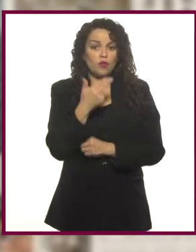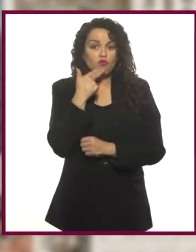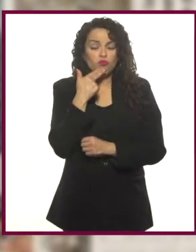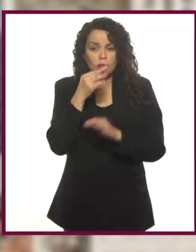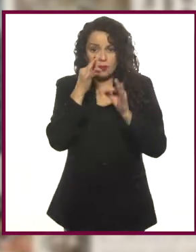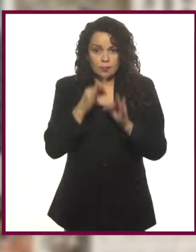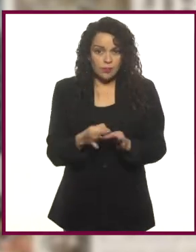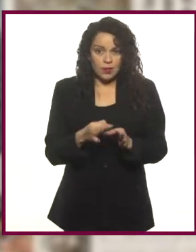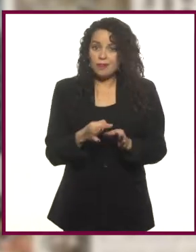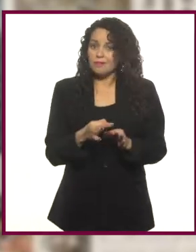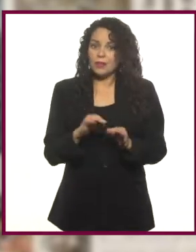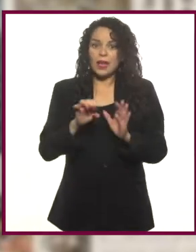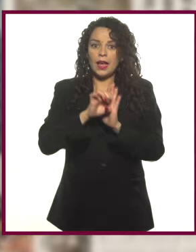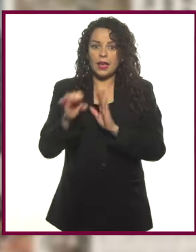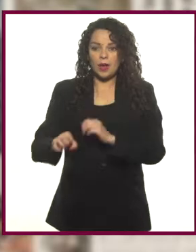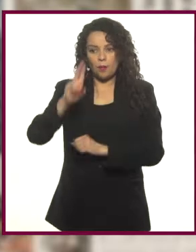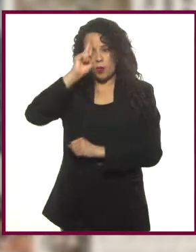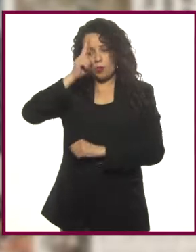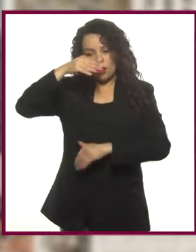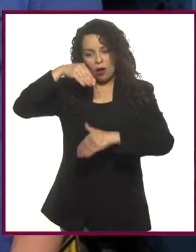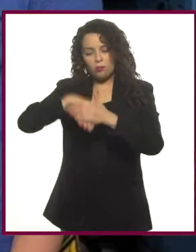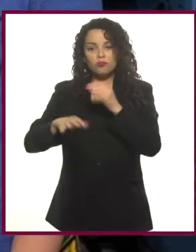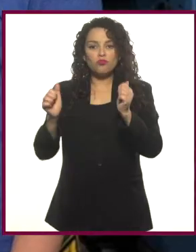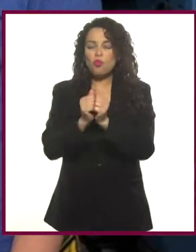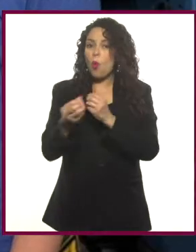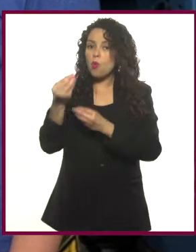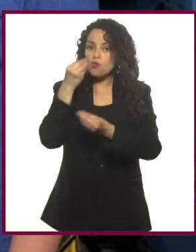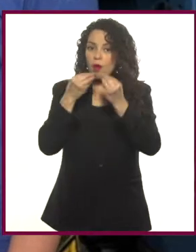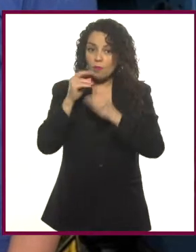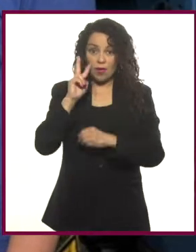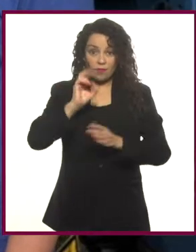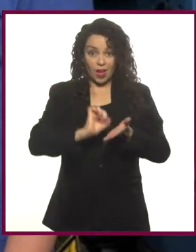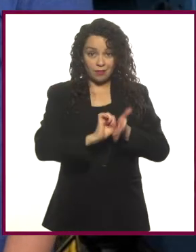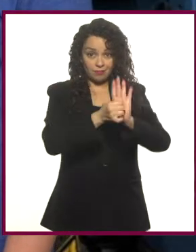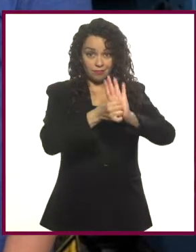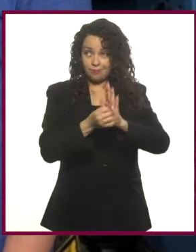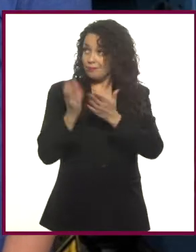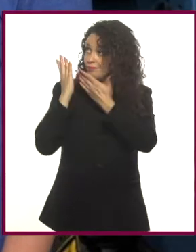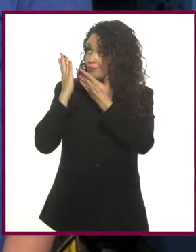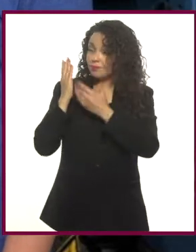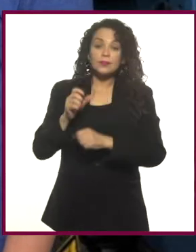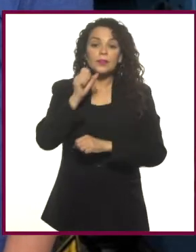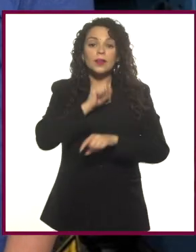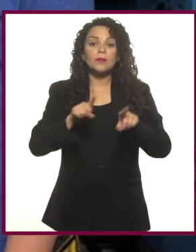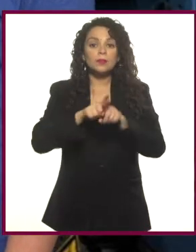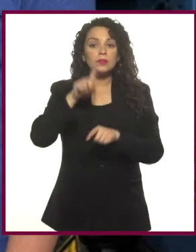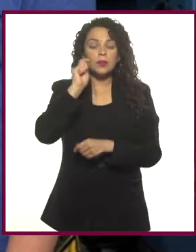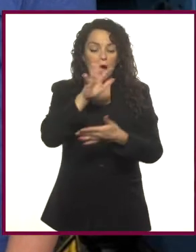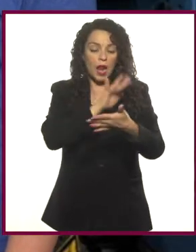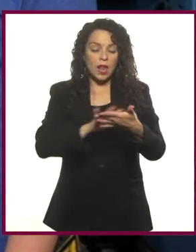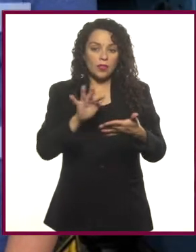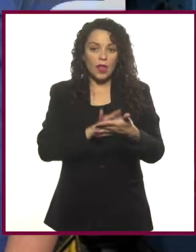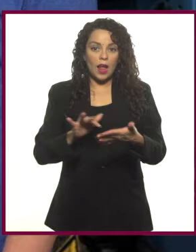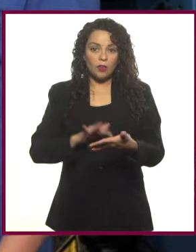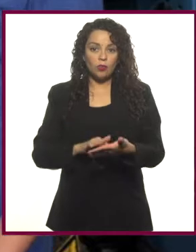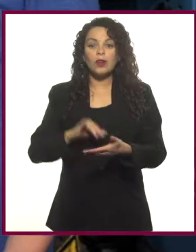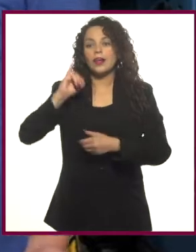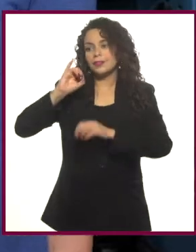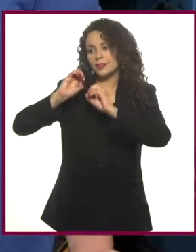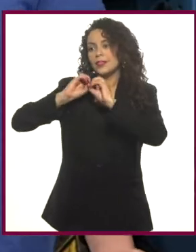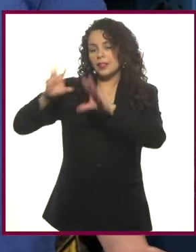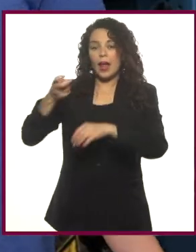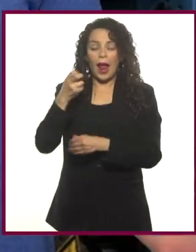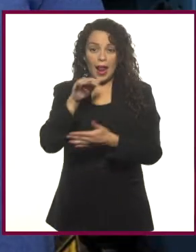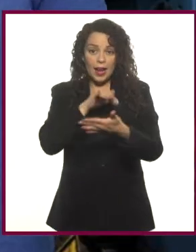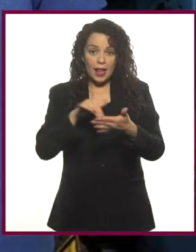buscan ser funcionales, como el símbolo de prohibido entrar con alimentos, sino también para cosas como la literatura. Claro que